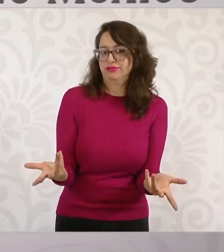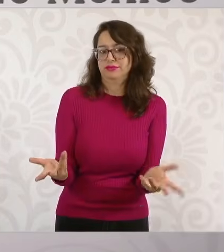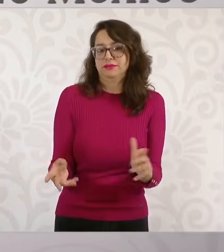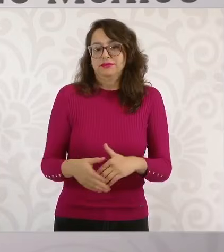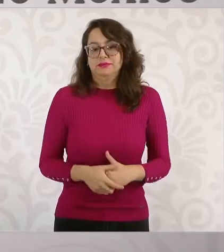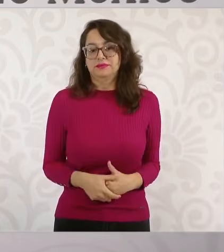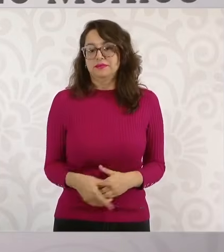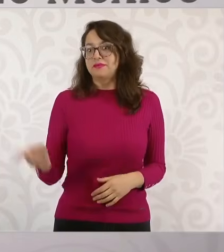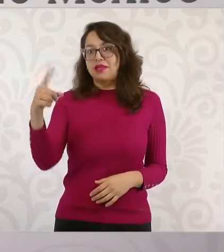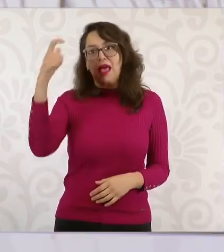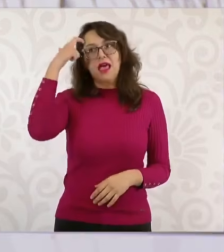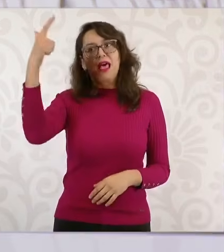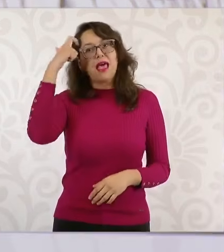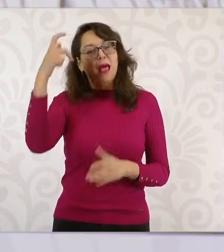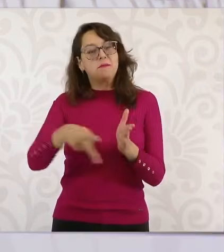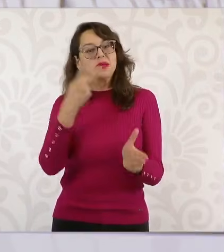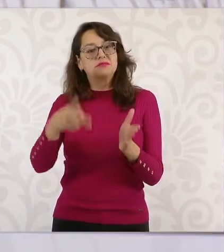artífices de fraudes electorales.